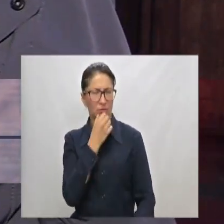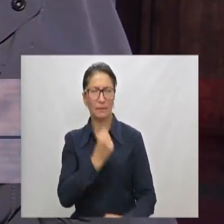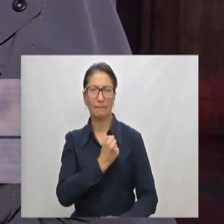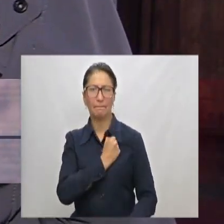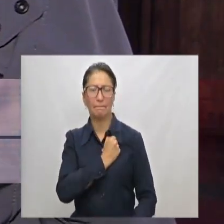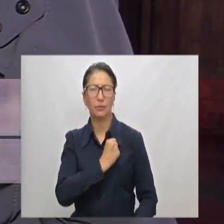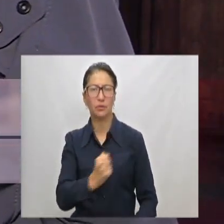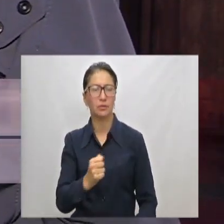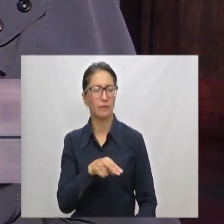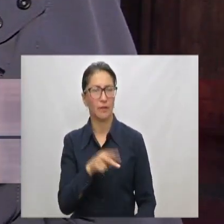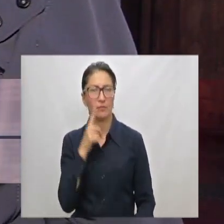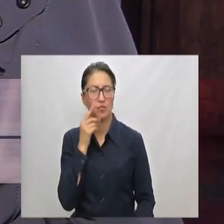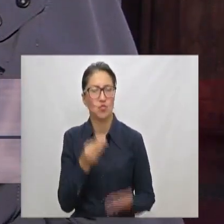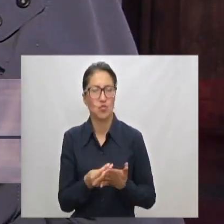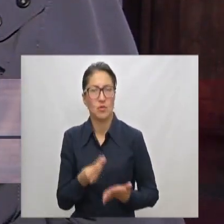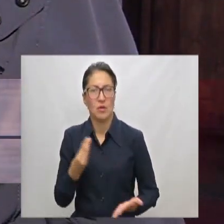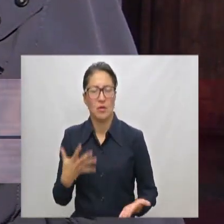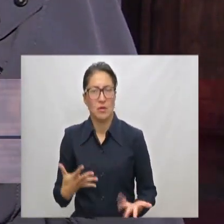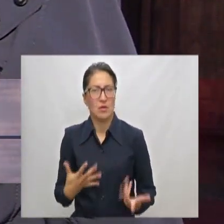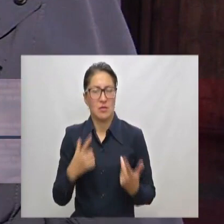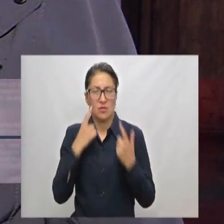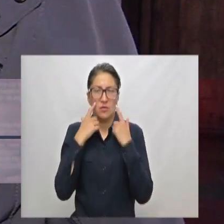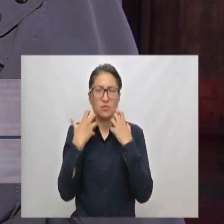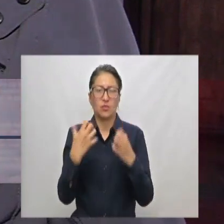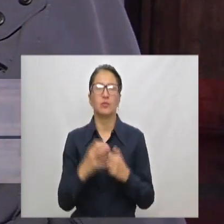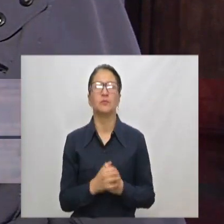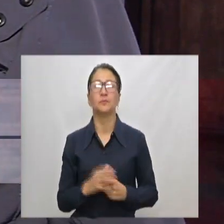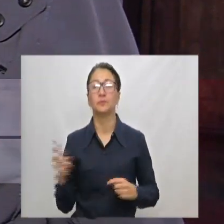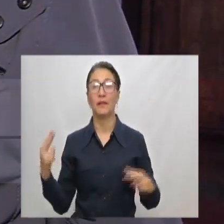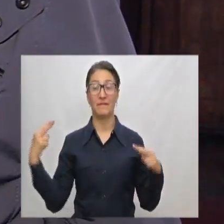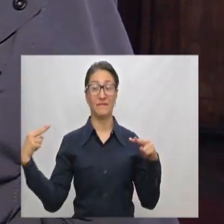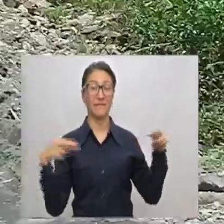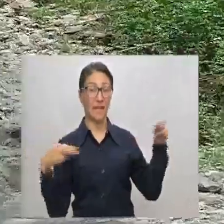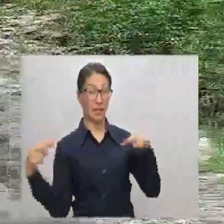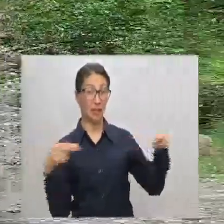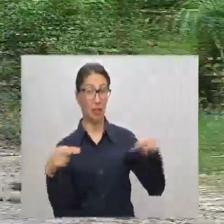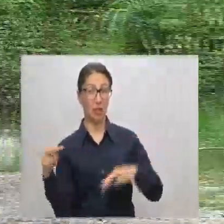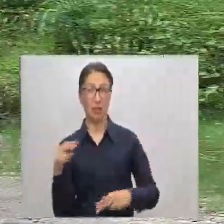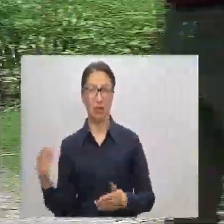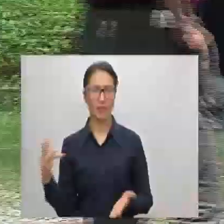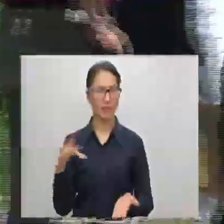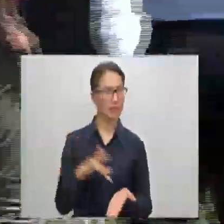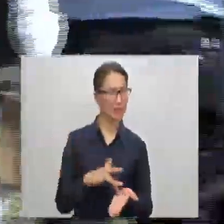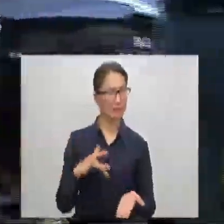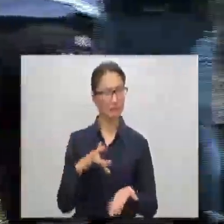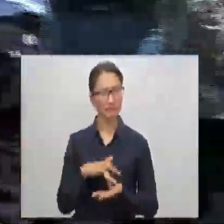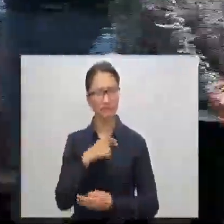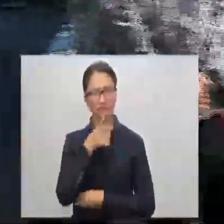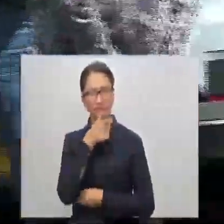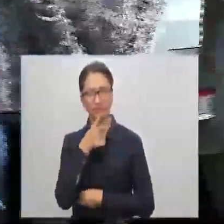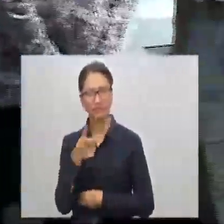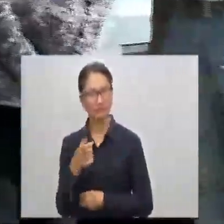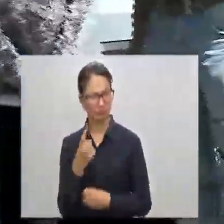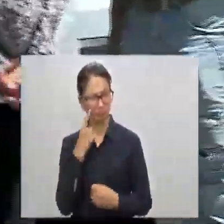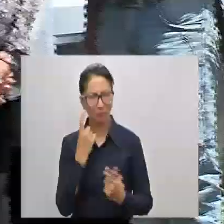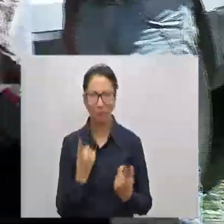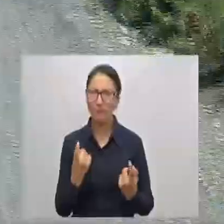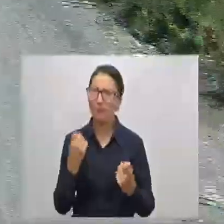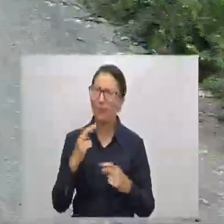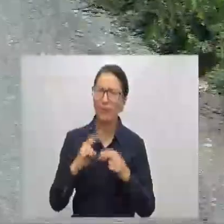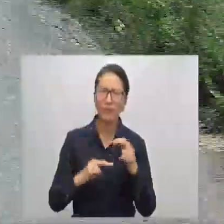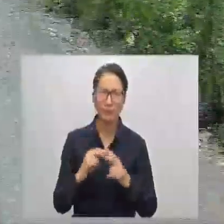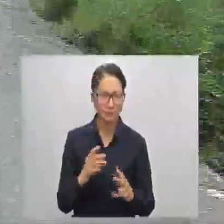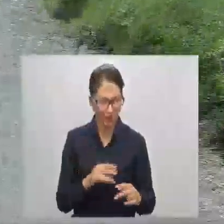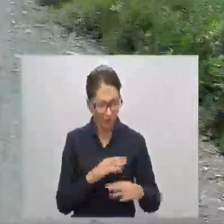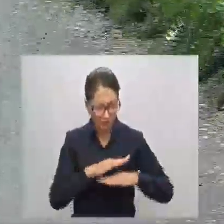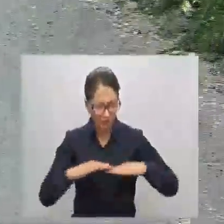inversión de 22 mil millones de pesos que a la gente le parece que es excesiva. Para los veedores ciudadanos, guardianes silentes de su ejecución,